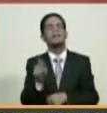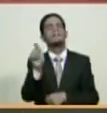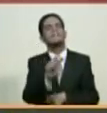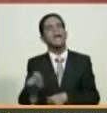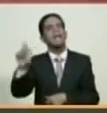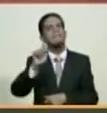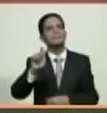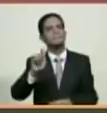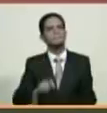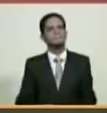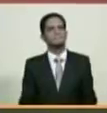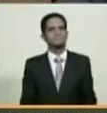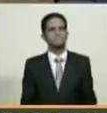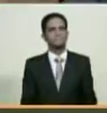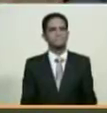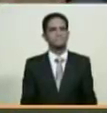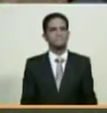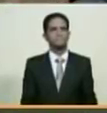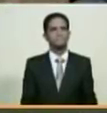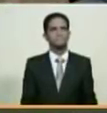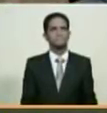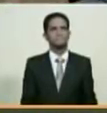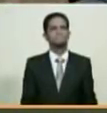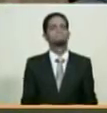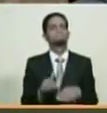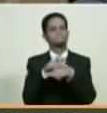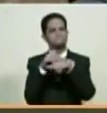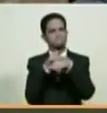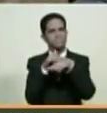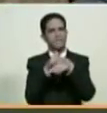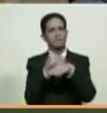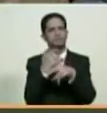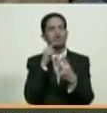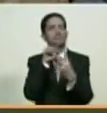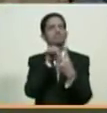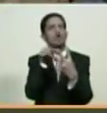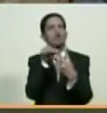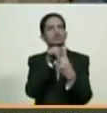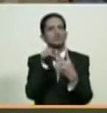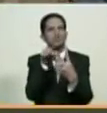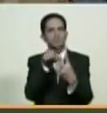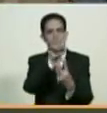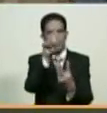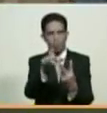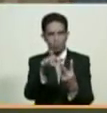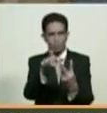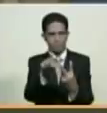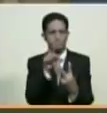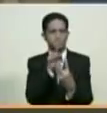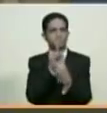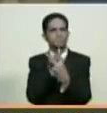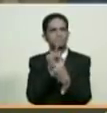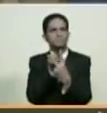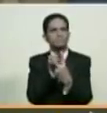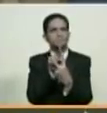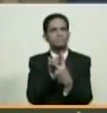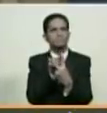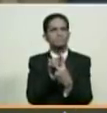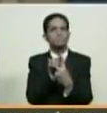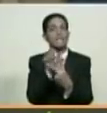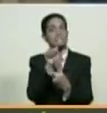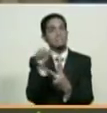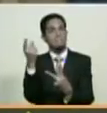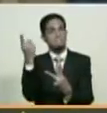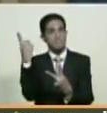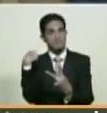Buenas tardes, ministro. ¿Cómo está? Todo bien. Disculpe, quiero hacerle dos preguntas. Dos. Dos. Ajá. Una. La semana pasada